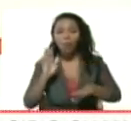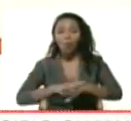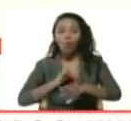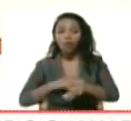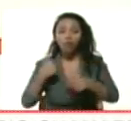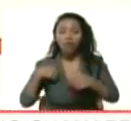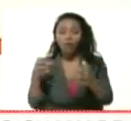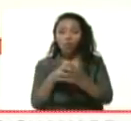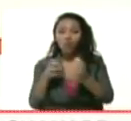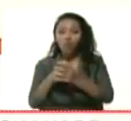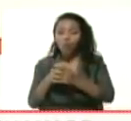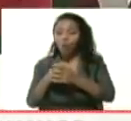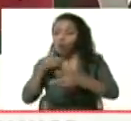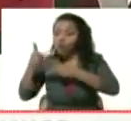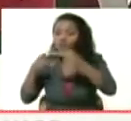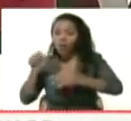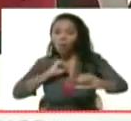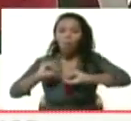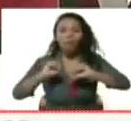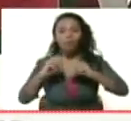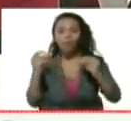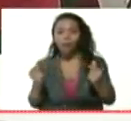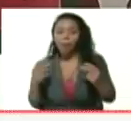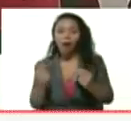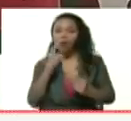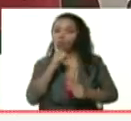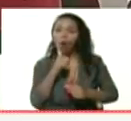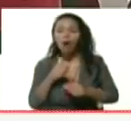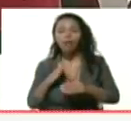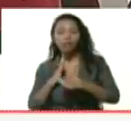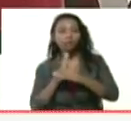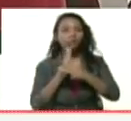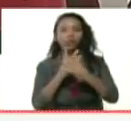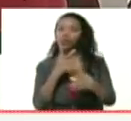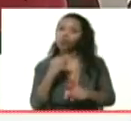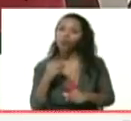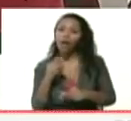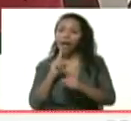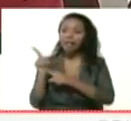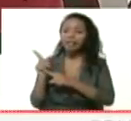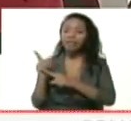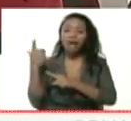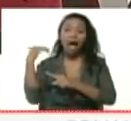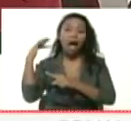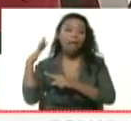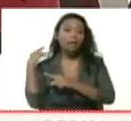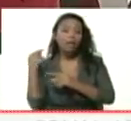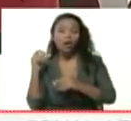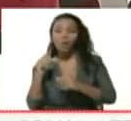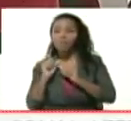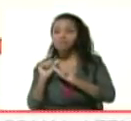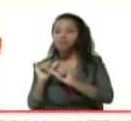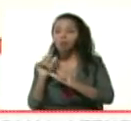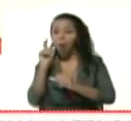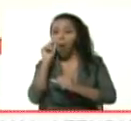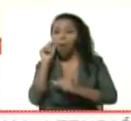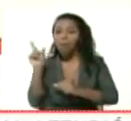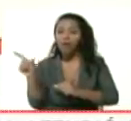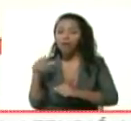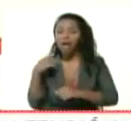partido en movimiento. No se queda. No se queda. Allá los adecos que todavía tienen a Bernabé Gutiérrez, el secretario de la